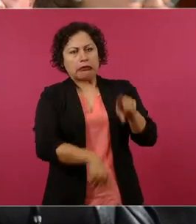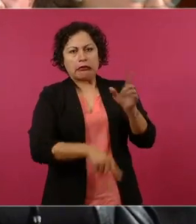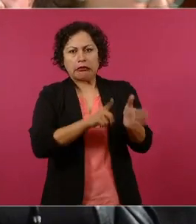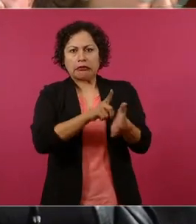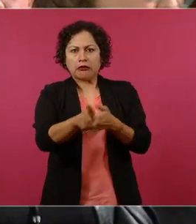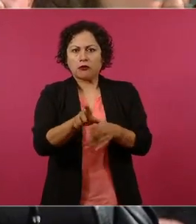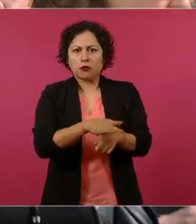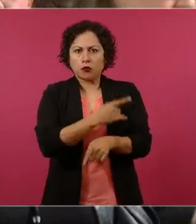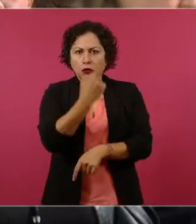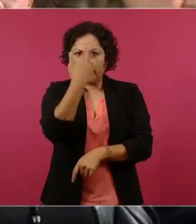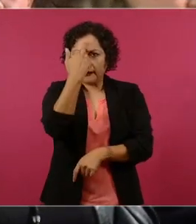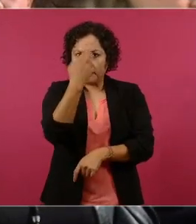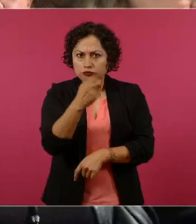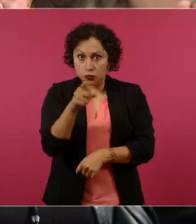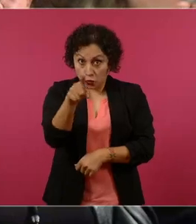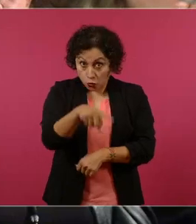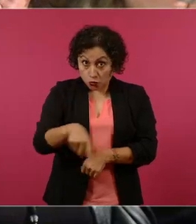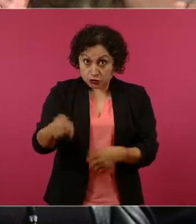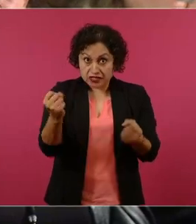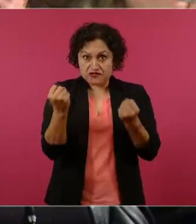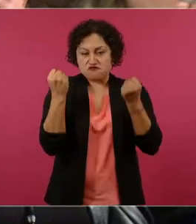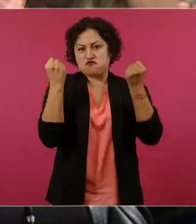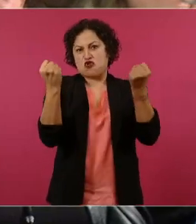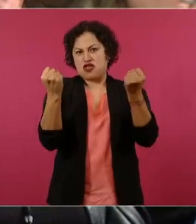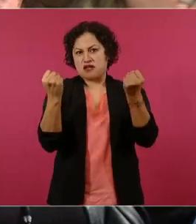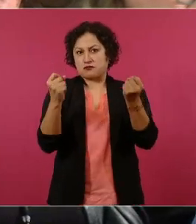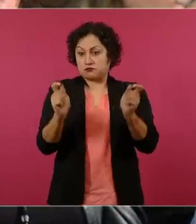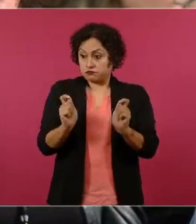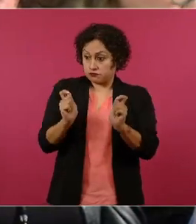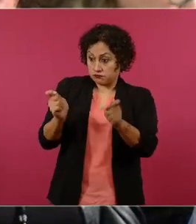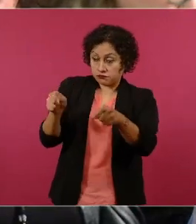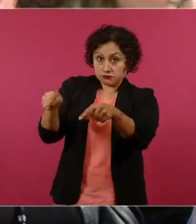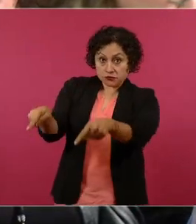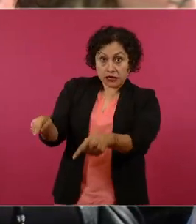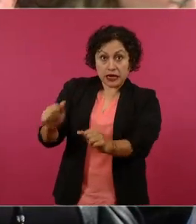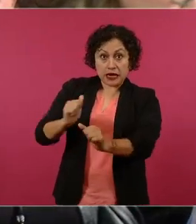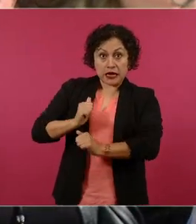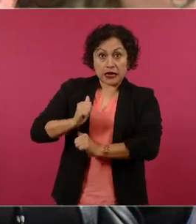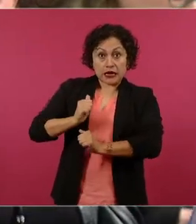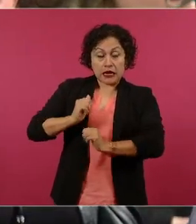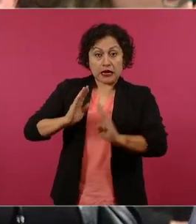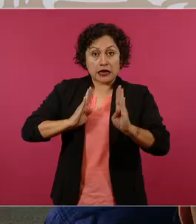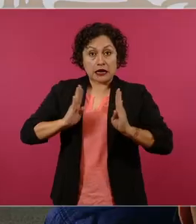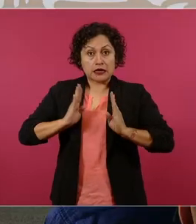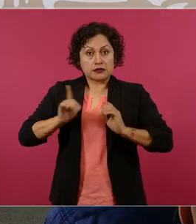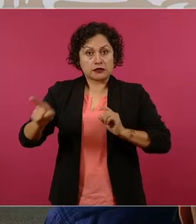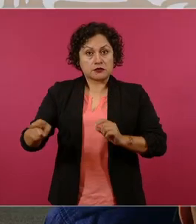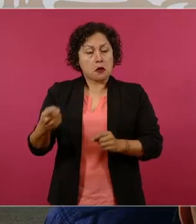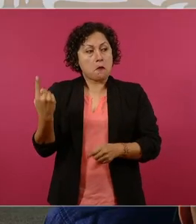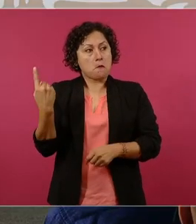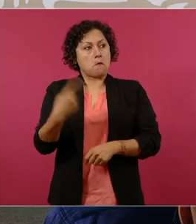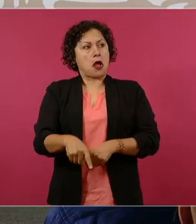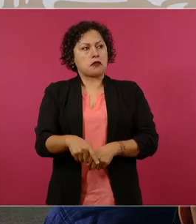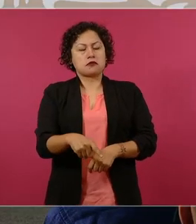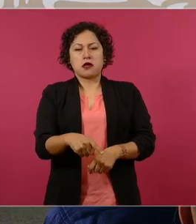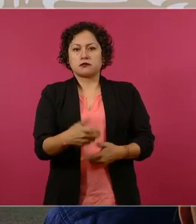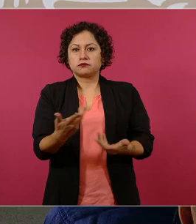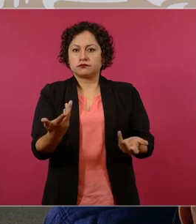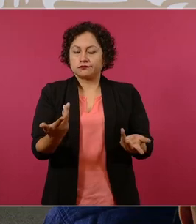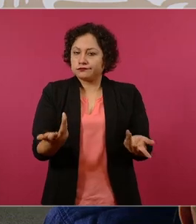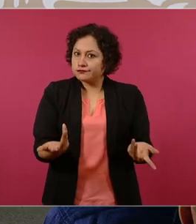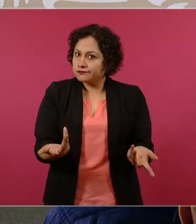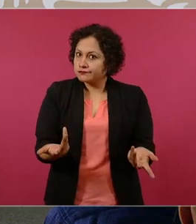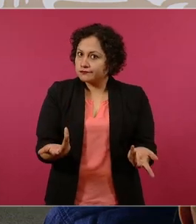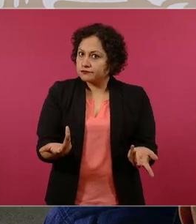poder porque el ejército hoy es muy poderoso Por qué presidente Acuérdese usted